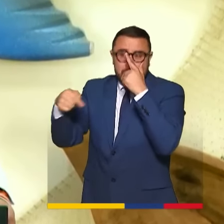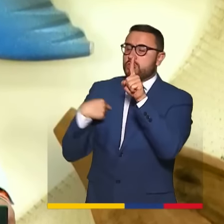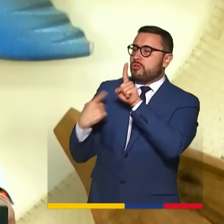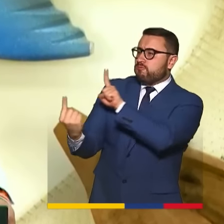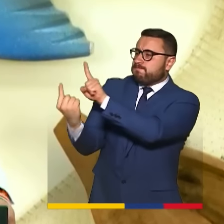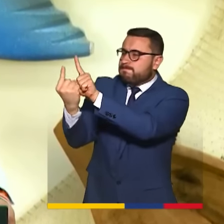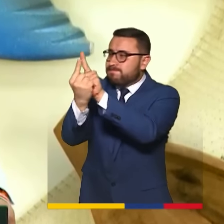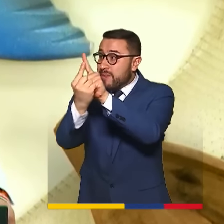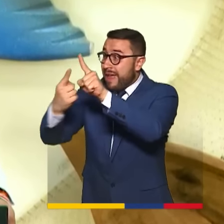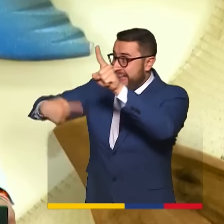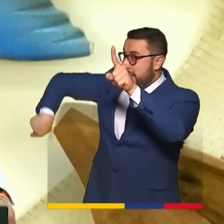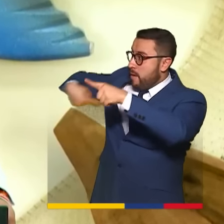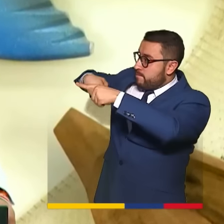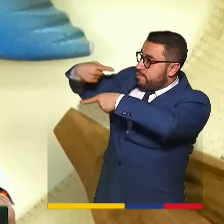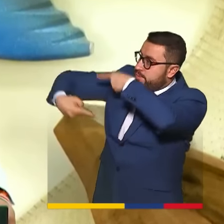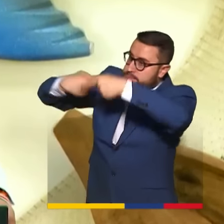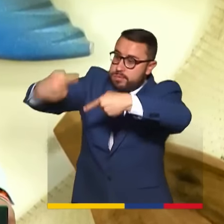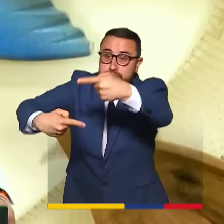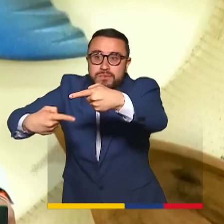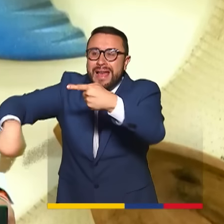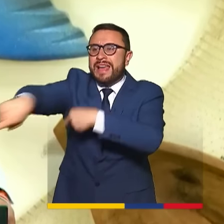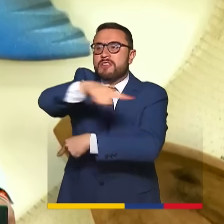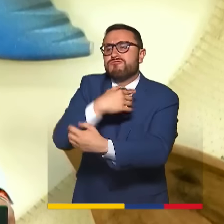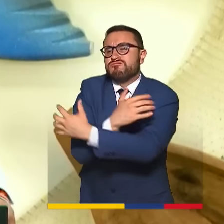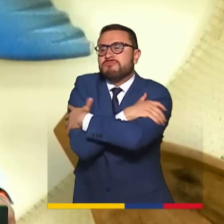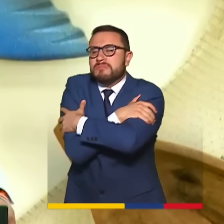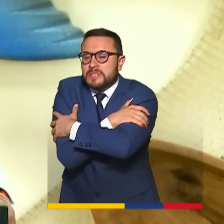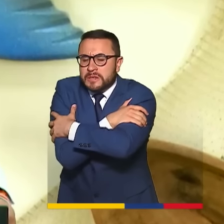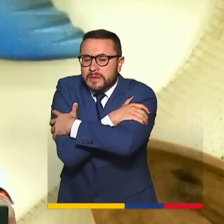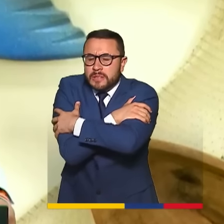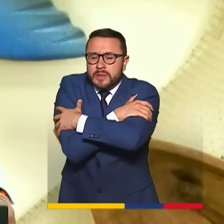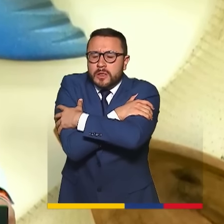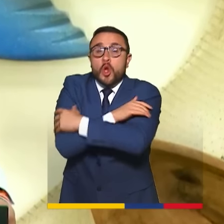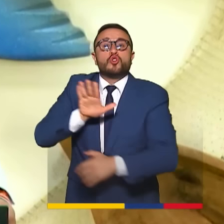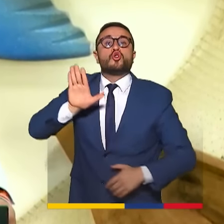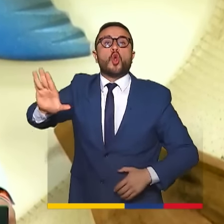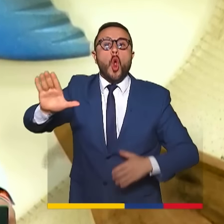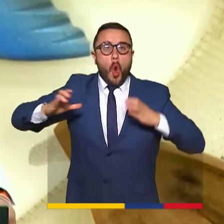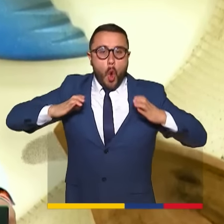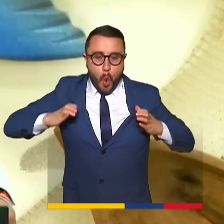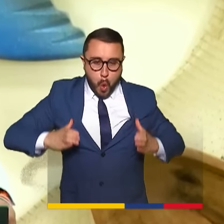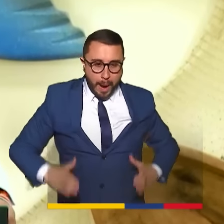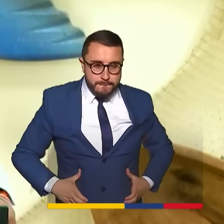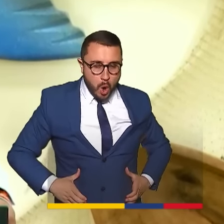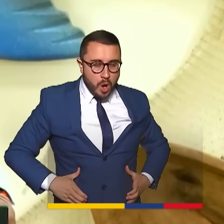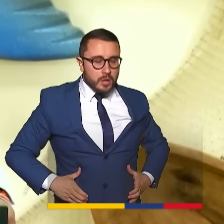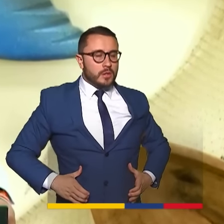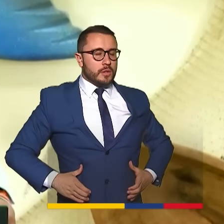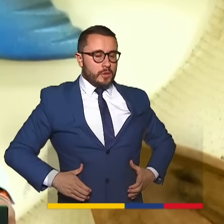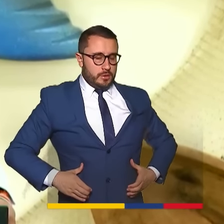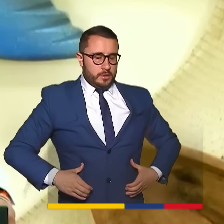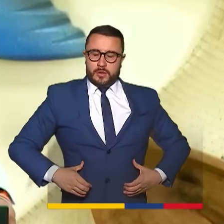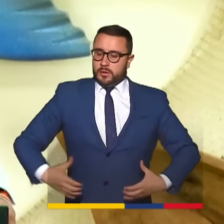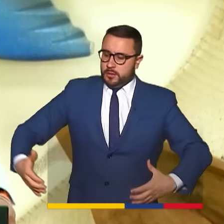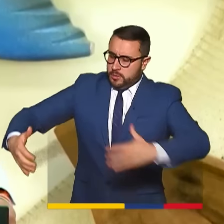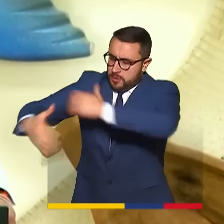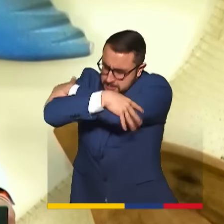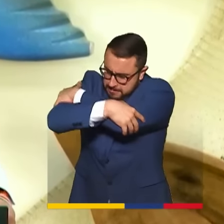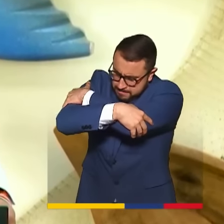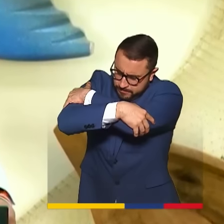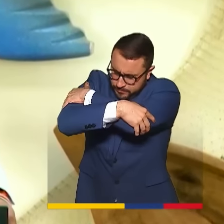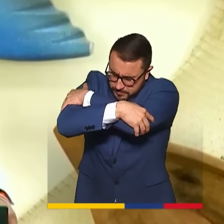con sus descendientes para ver si el calor de sus cuerpos, de sus abrazos, me permitía